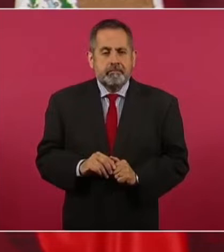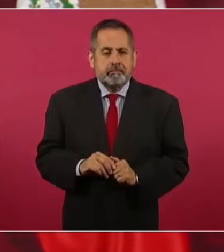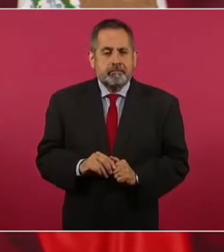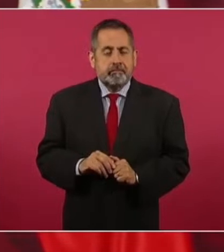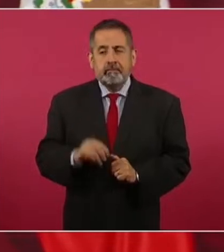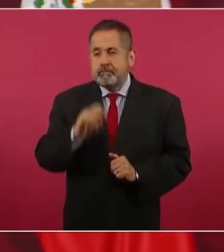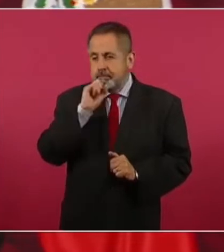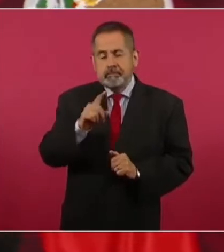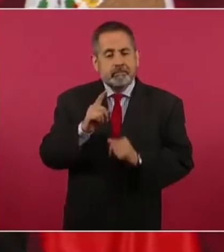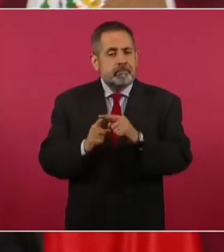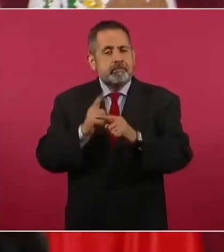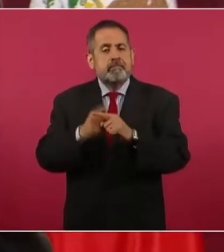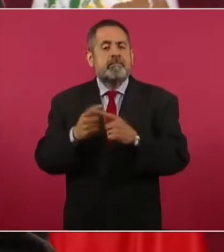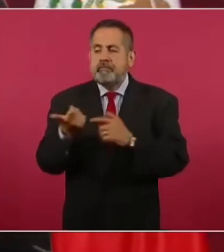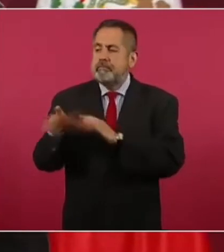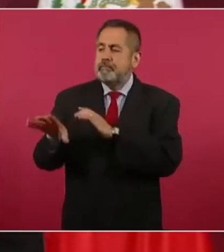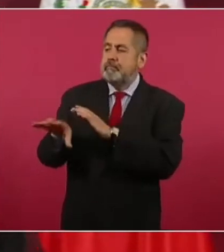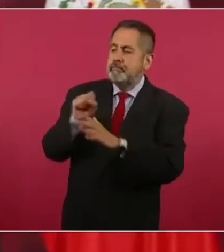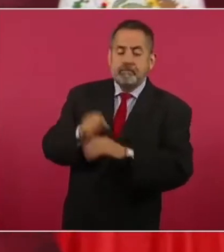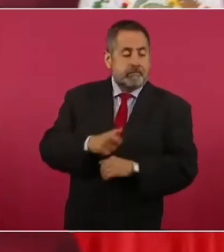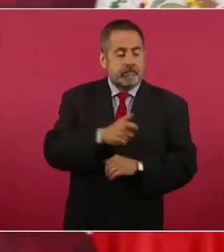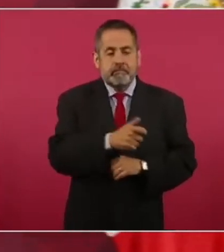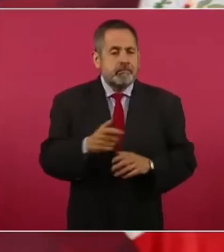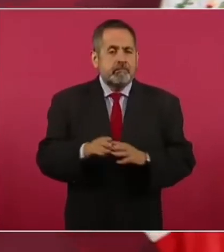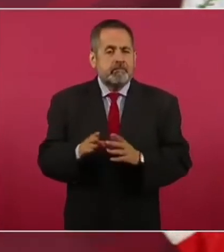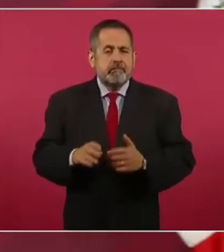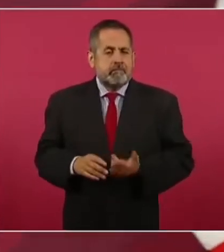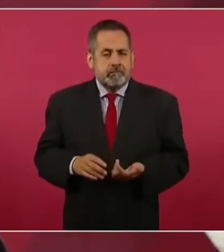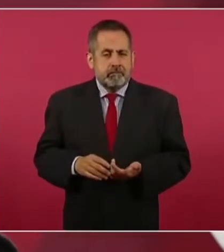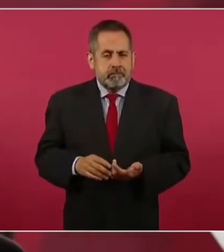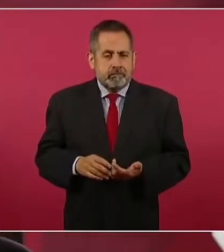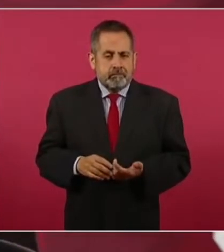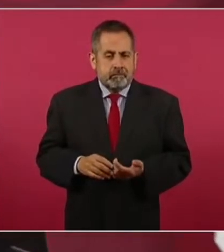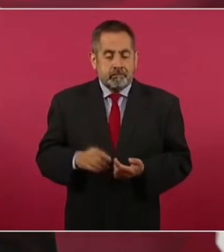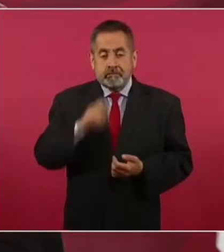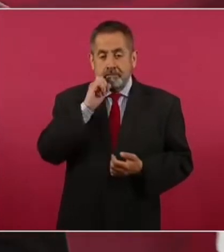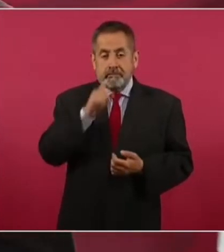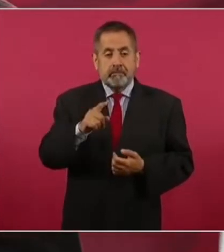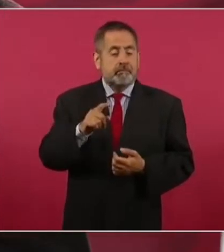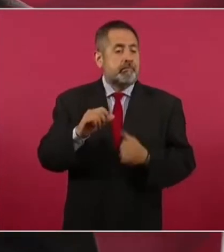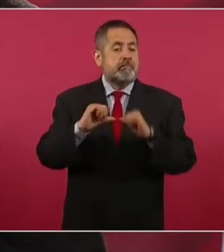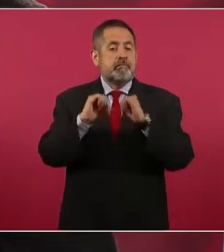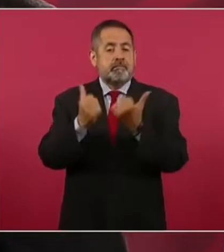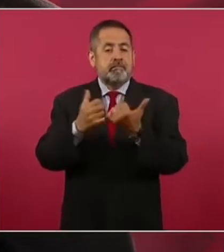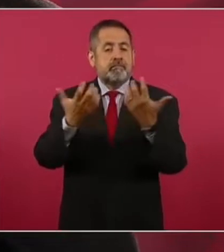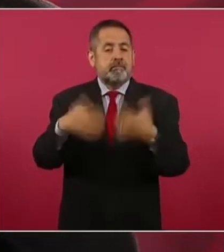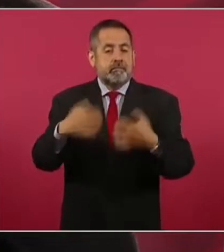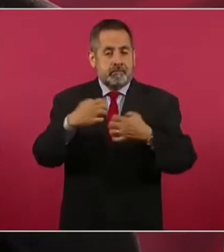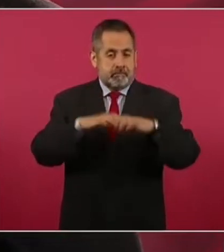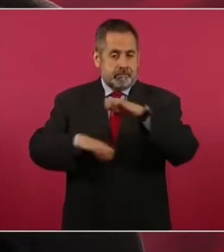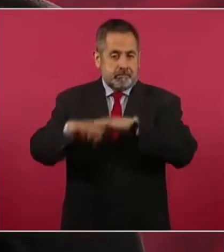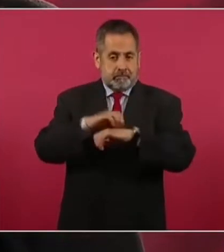y además sacaban de las asociaciones empresariales,